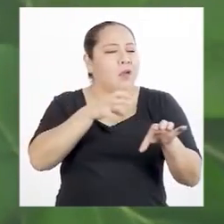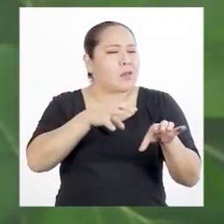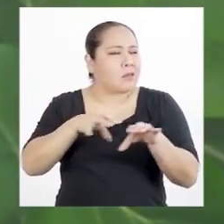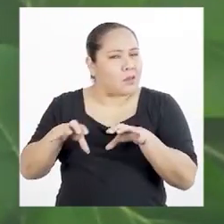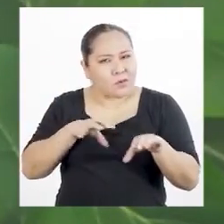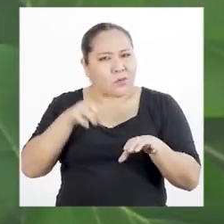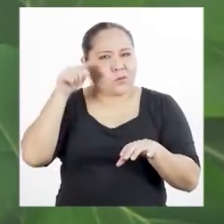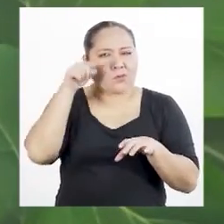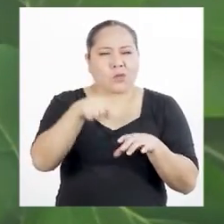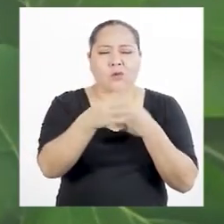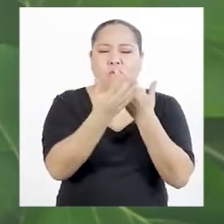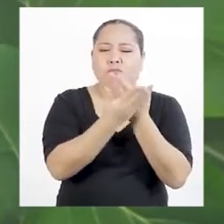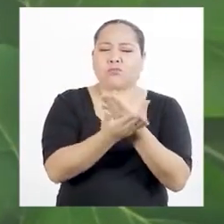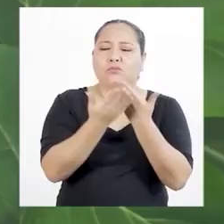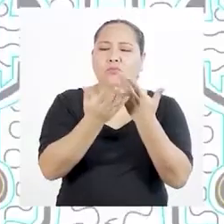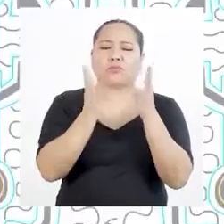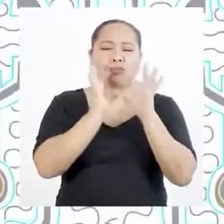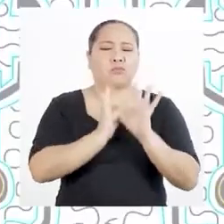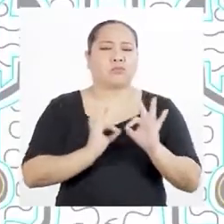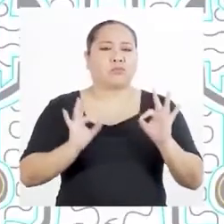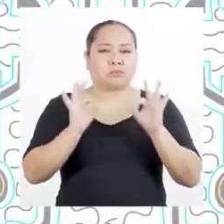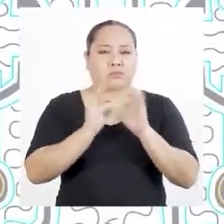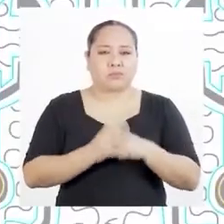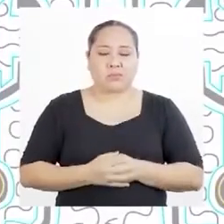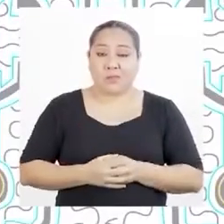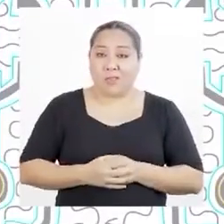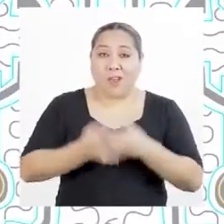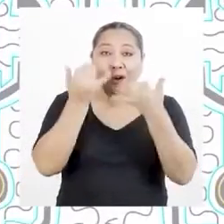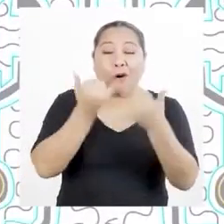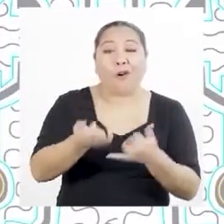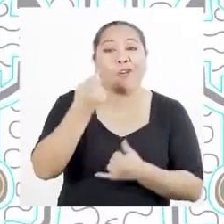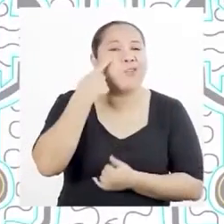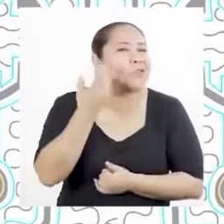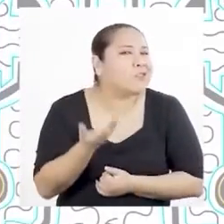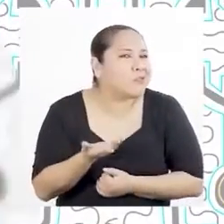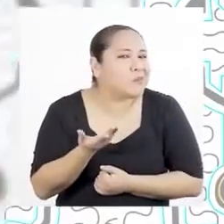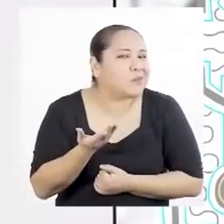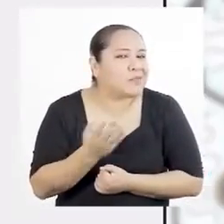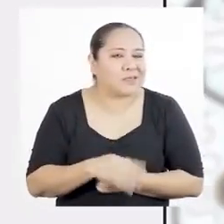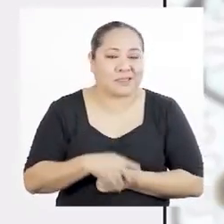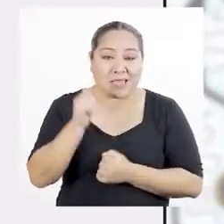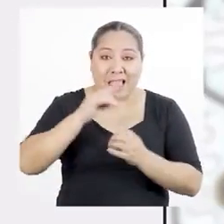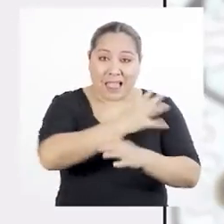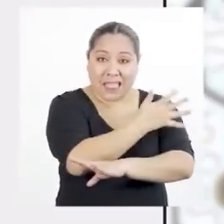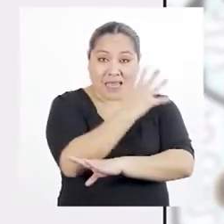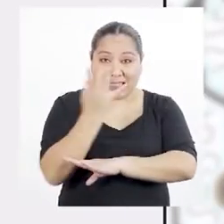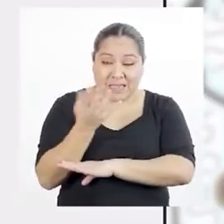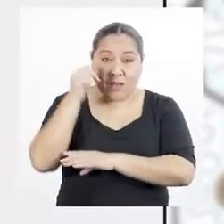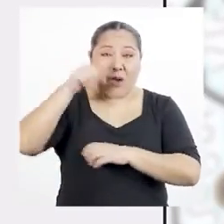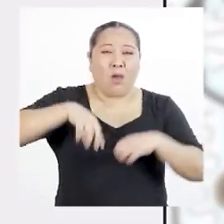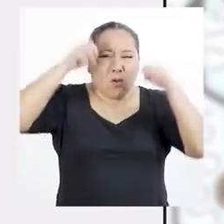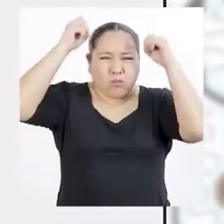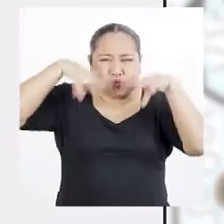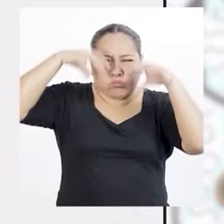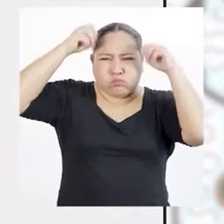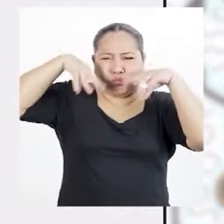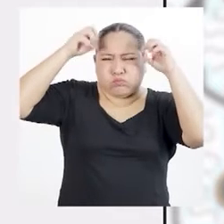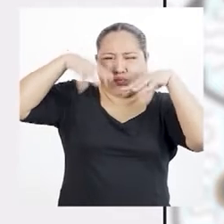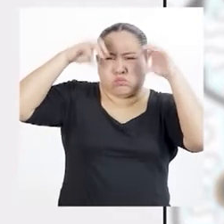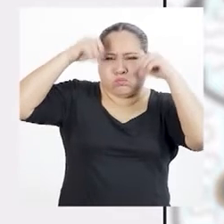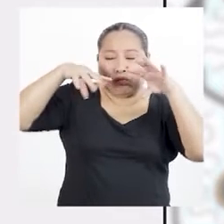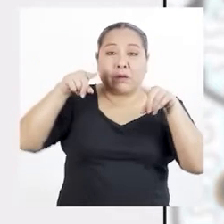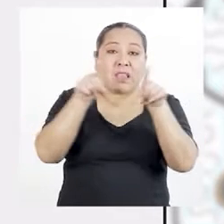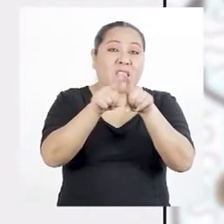que es importante. Hoy hemos conocido que la selva presenta lluvias torrenciales